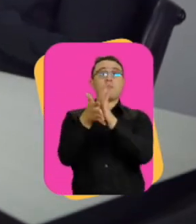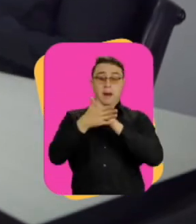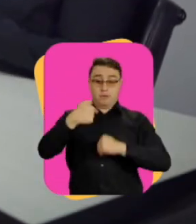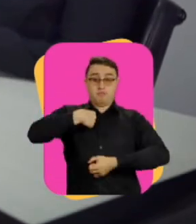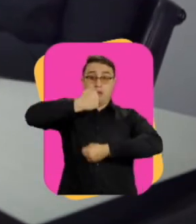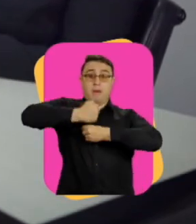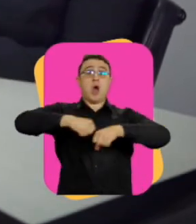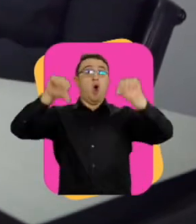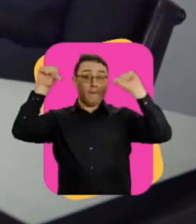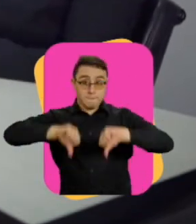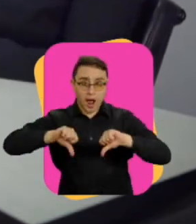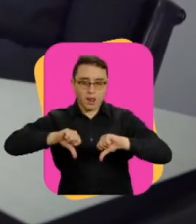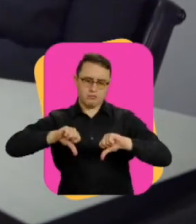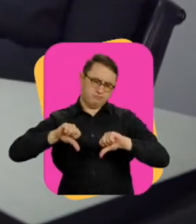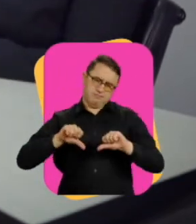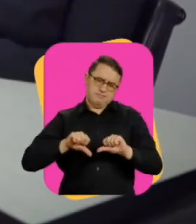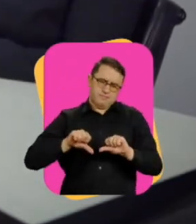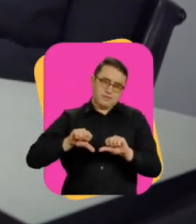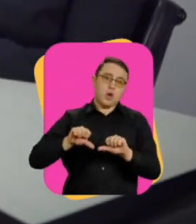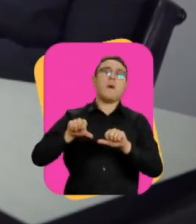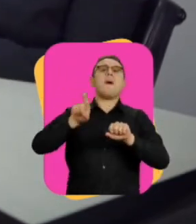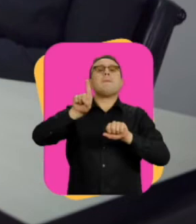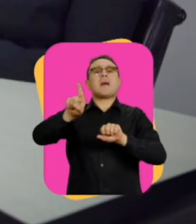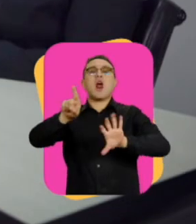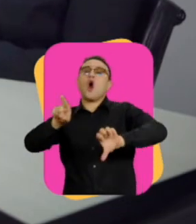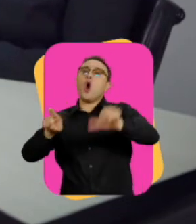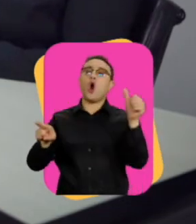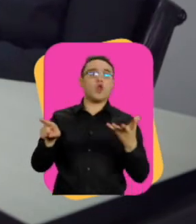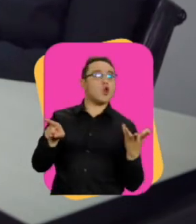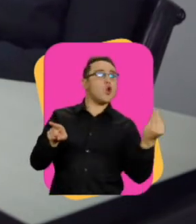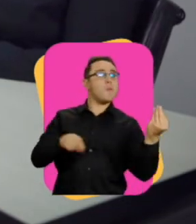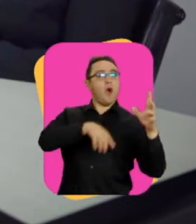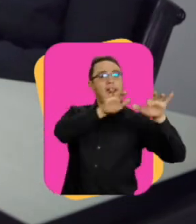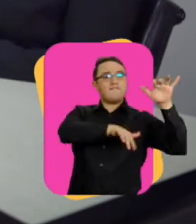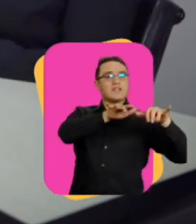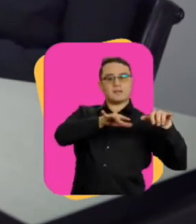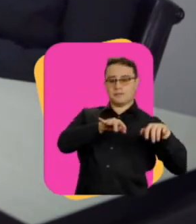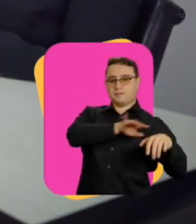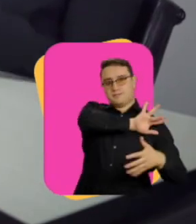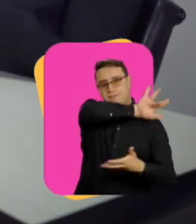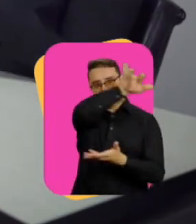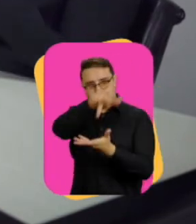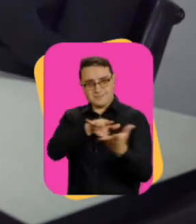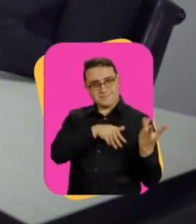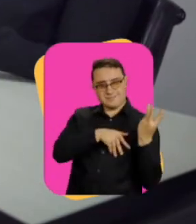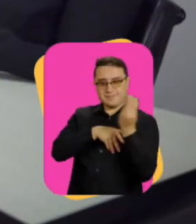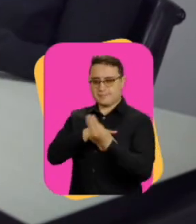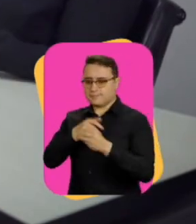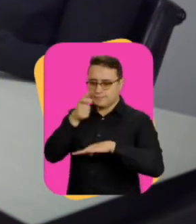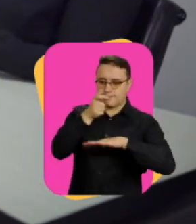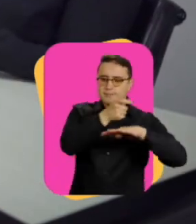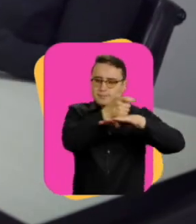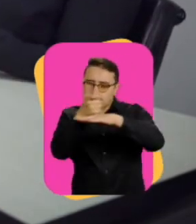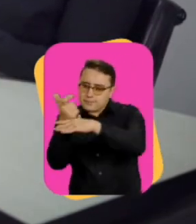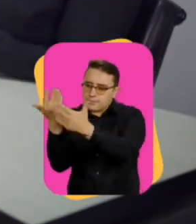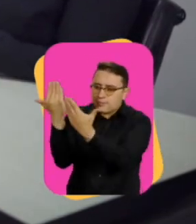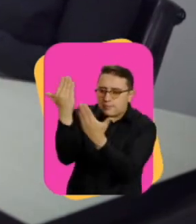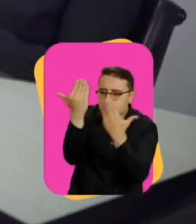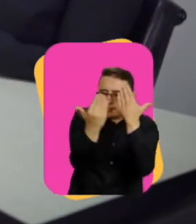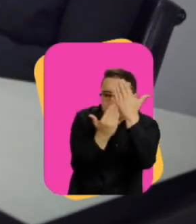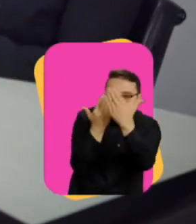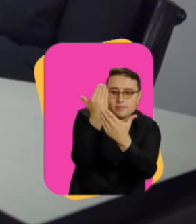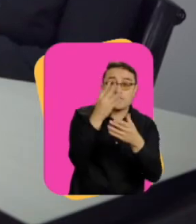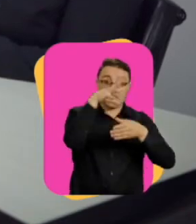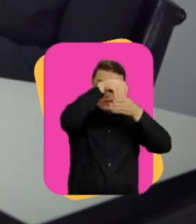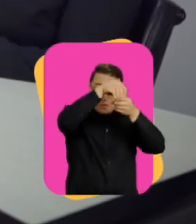mal, ¿sí? Si viene otro proceso y revisa, obviamente, por eso te digo, es tan importante el grupo